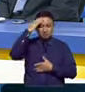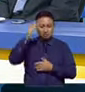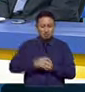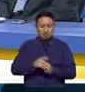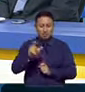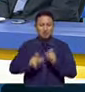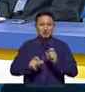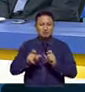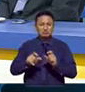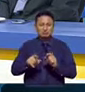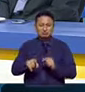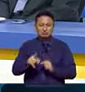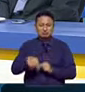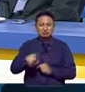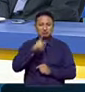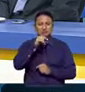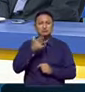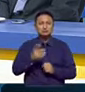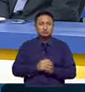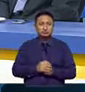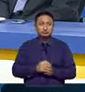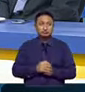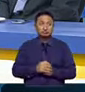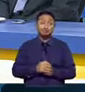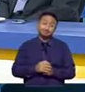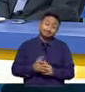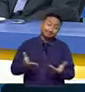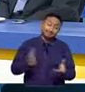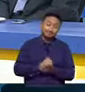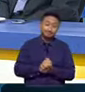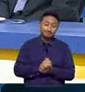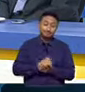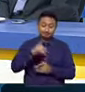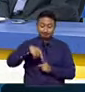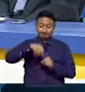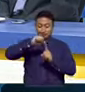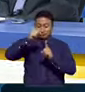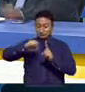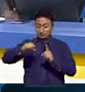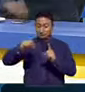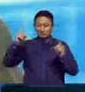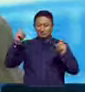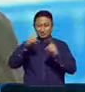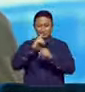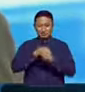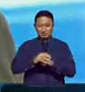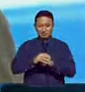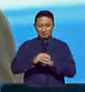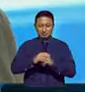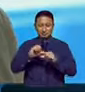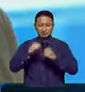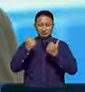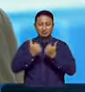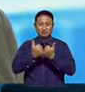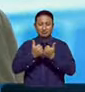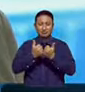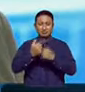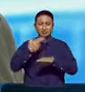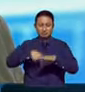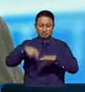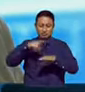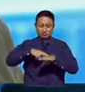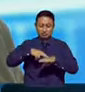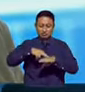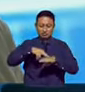listas. Así es. Yo creo que es difícil nuestro sistema, ¿no? Entre diputados nacionales, asambleístas nacionales y